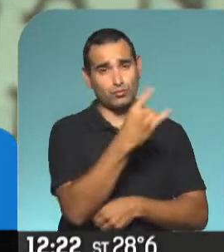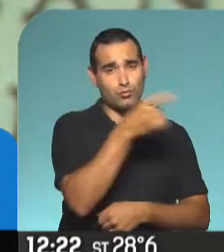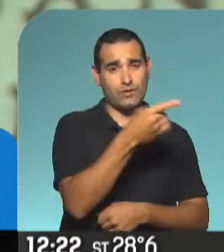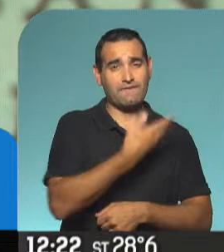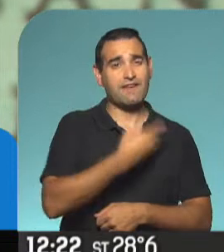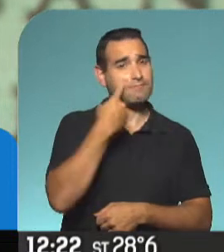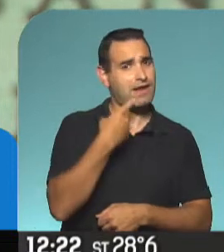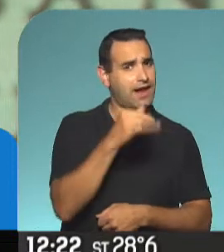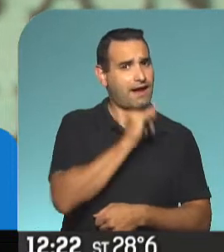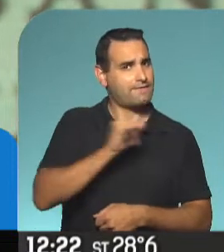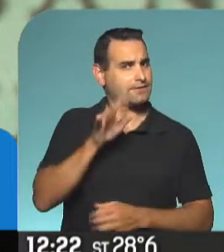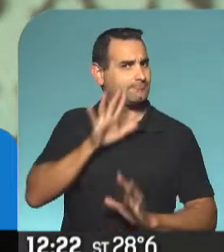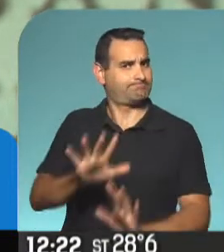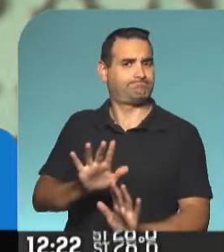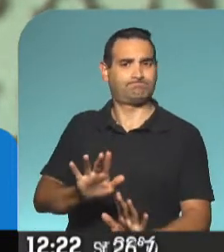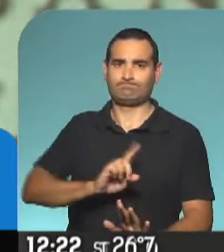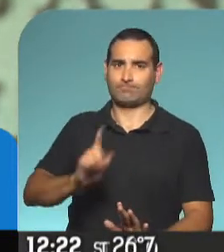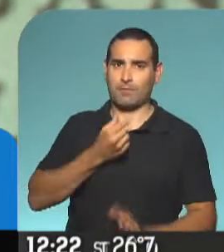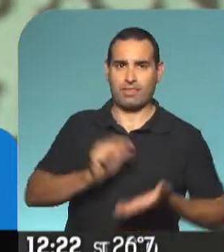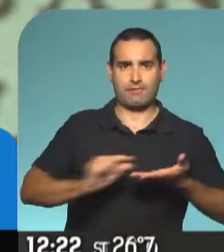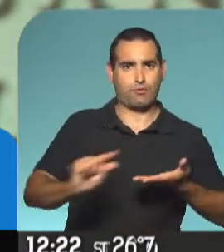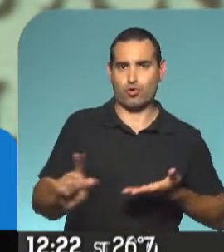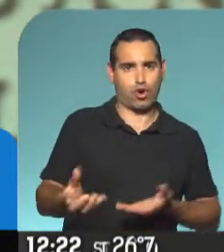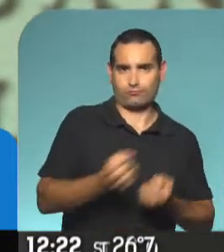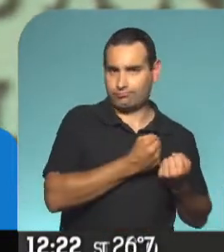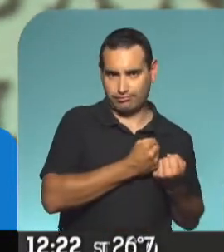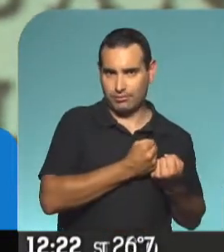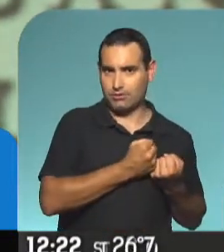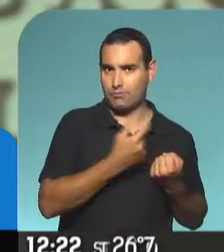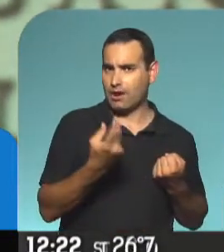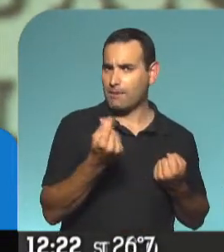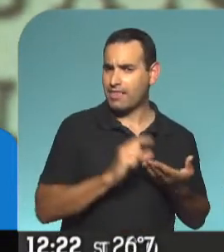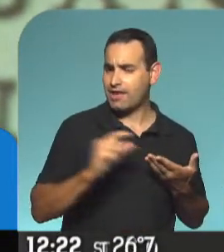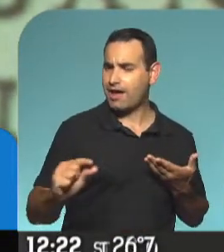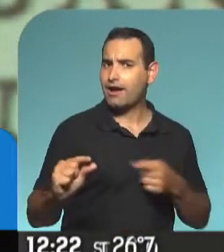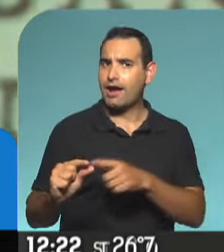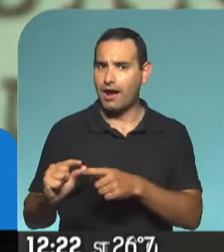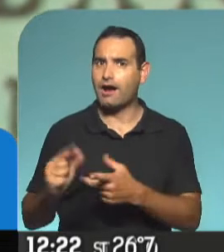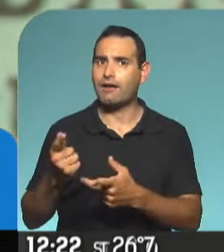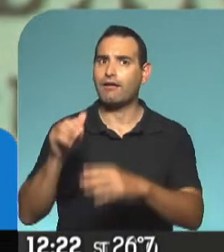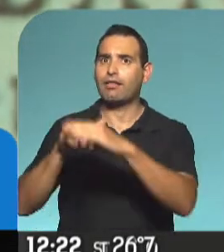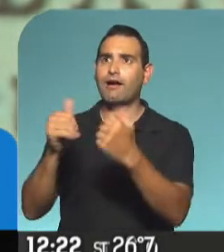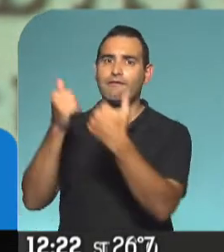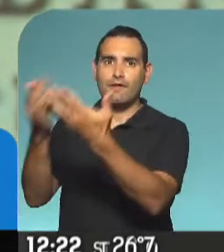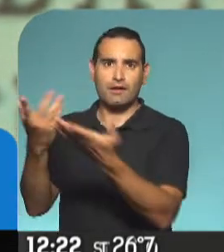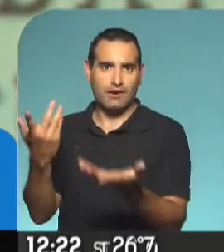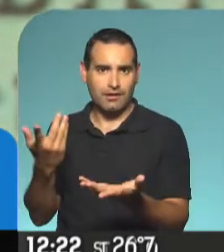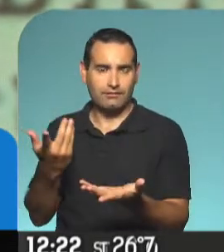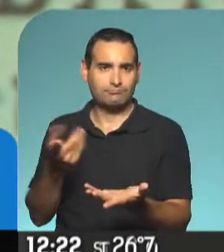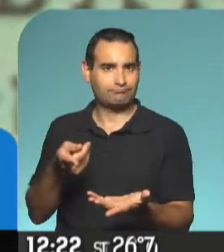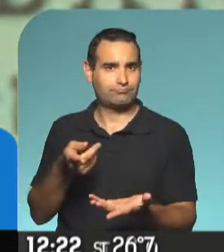momento interrumpido los desembolsos, porque esos dineros se estaban destinando a la fuga y no, y es una cuestión